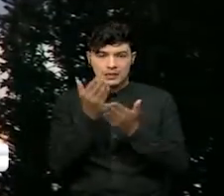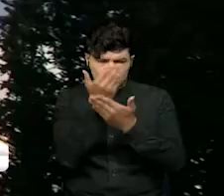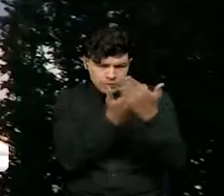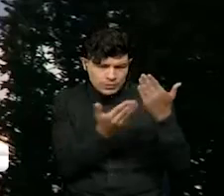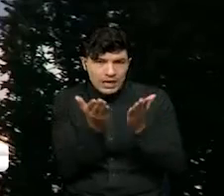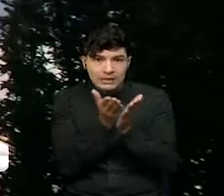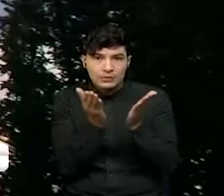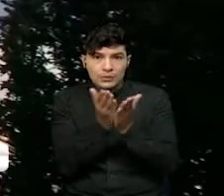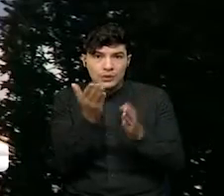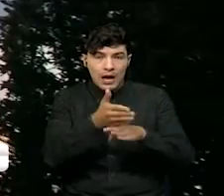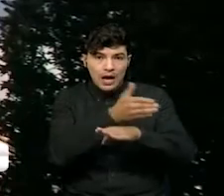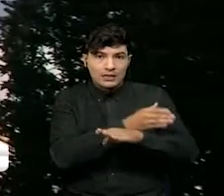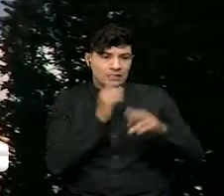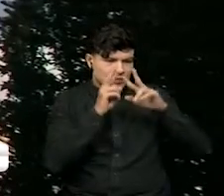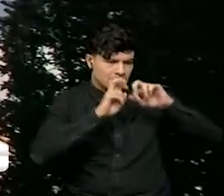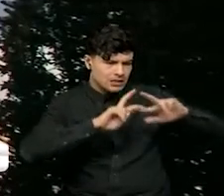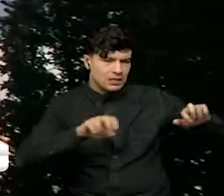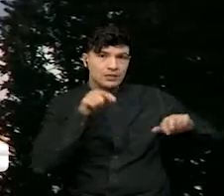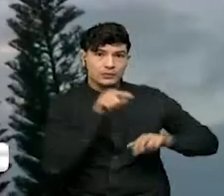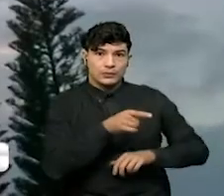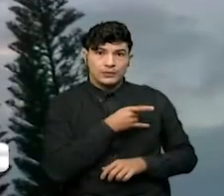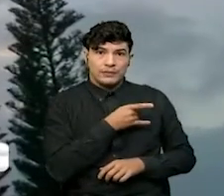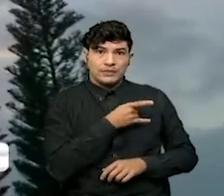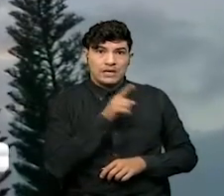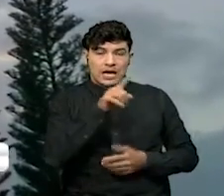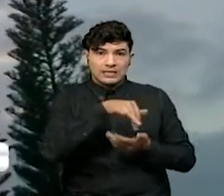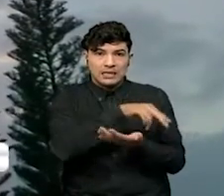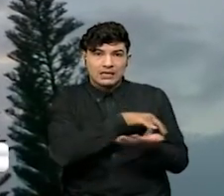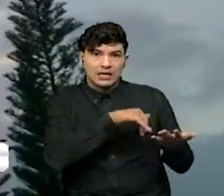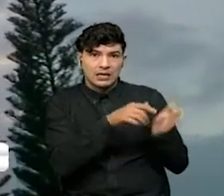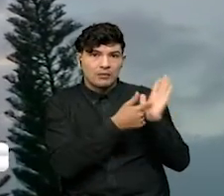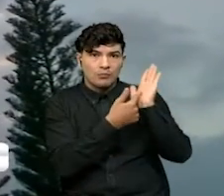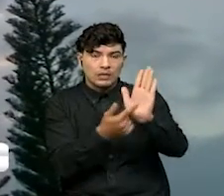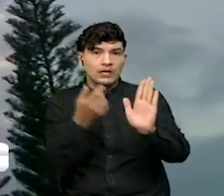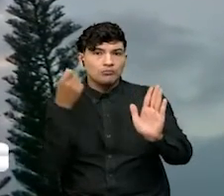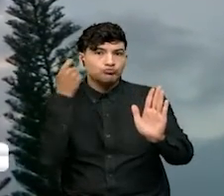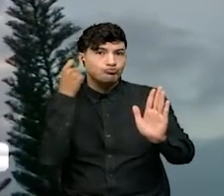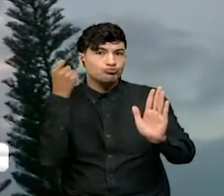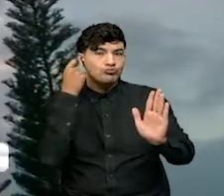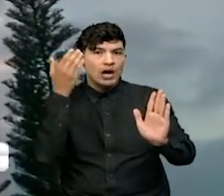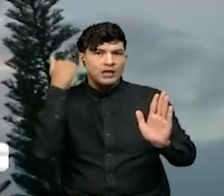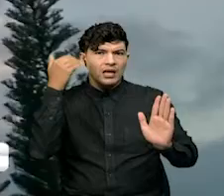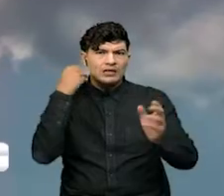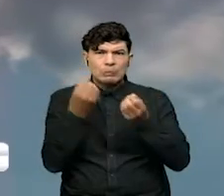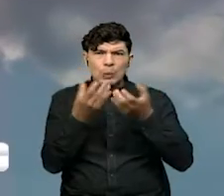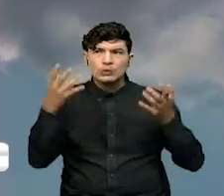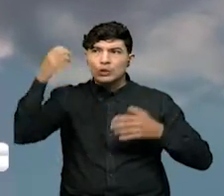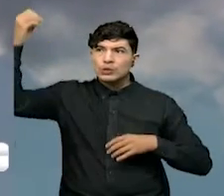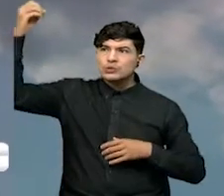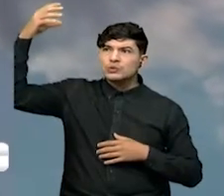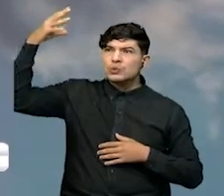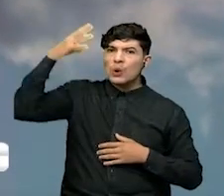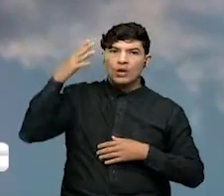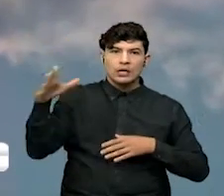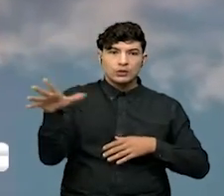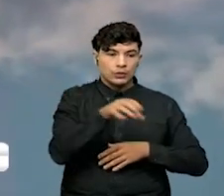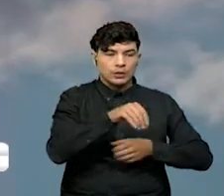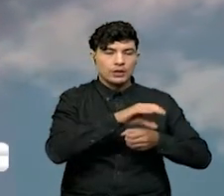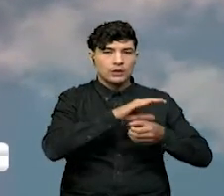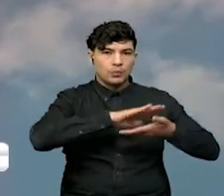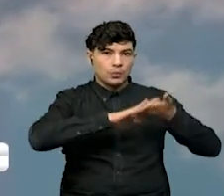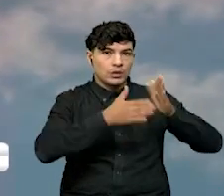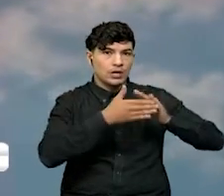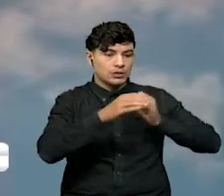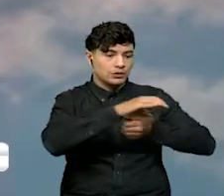investigadores de la estación meteorológica de la universidad de santander demuestra que en estos días de intenso sol los habitantes del área metropolitana